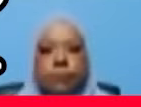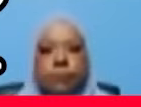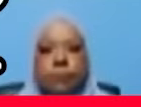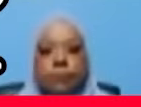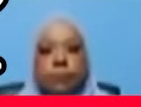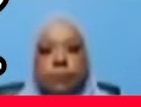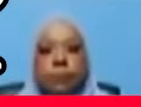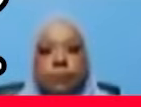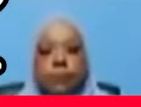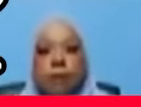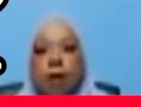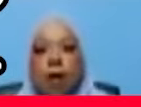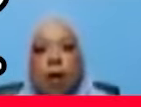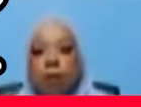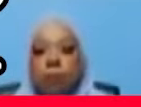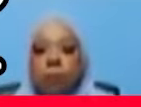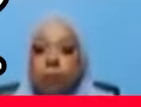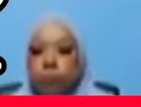hubo elecciones.